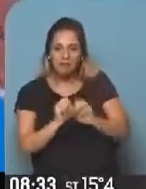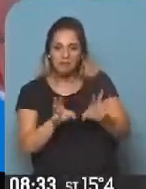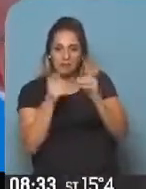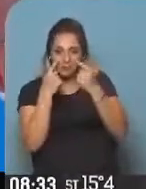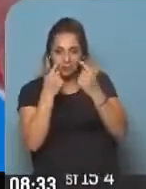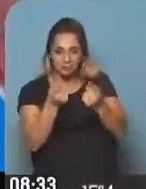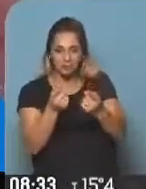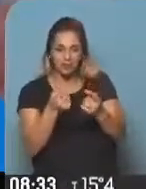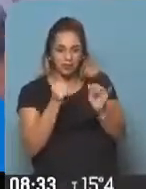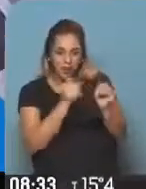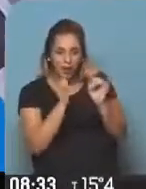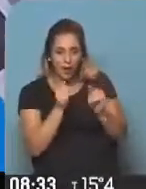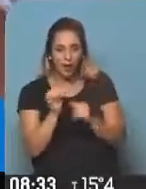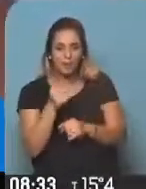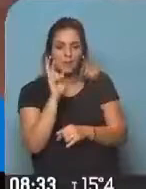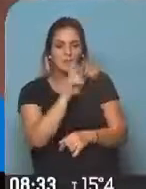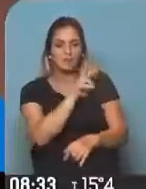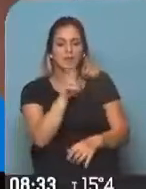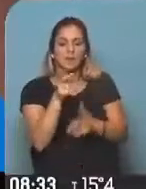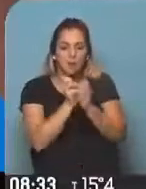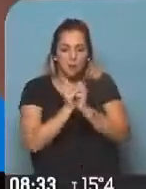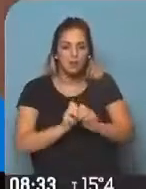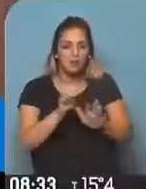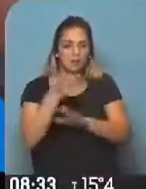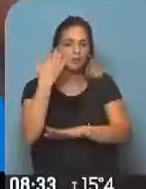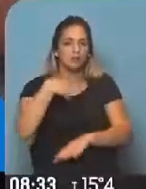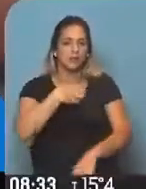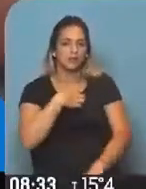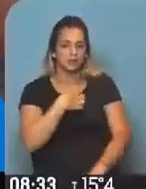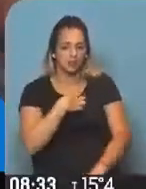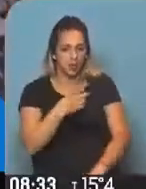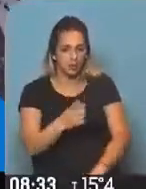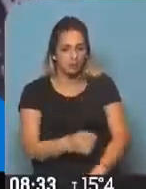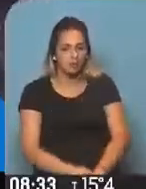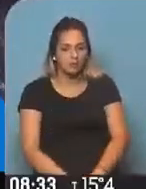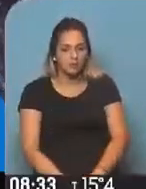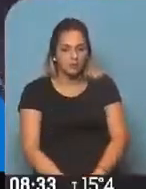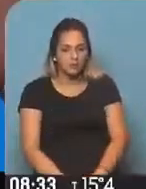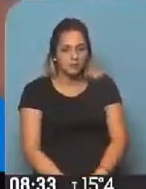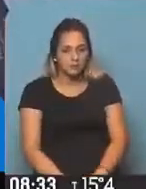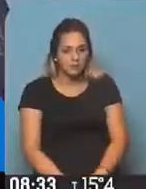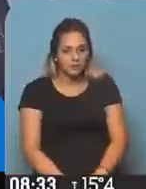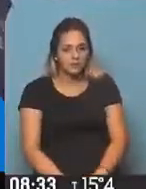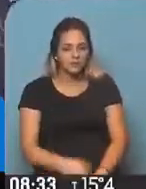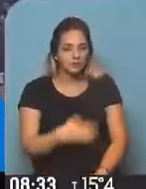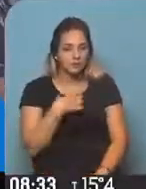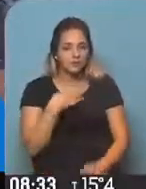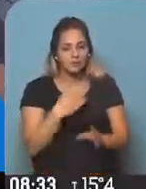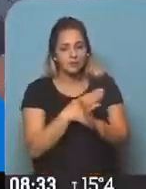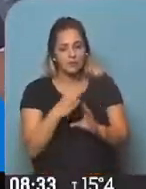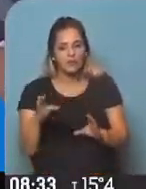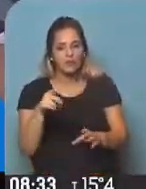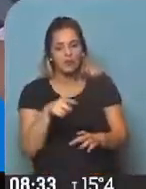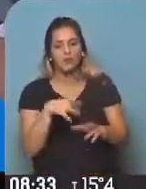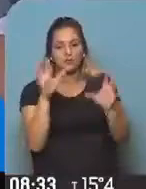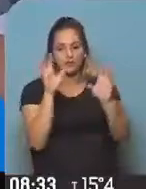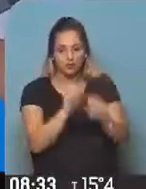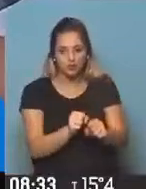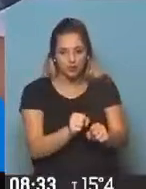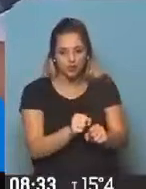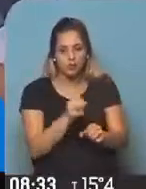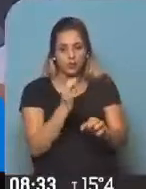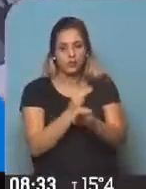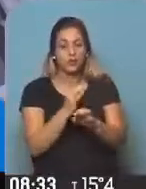muy jovencitos y en el comienzo del siglo y boicotean las clases a lo largo del 18 toma el rectorado